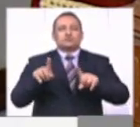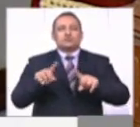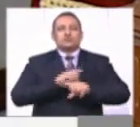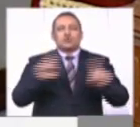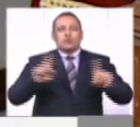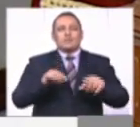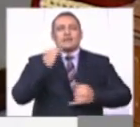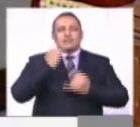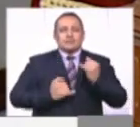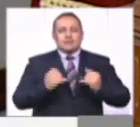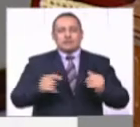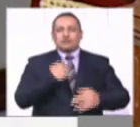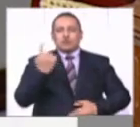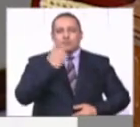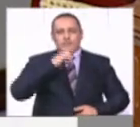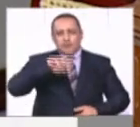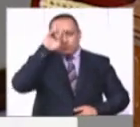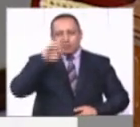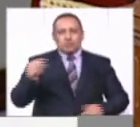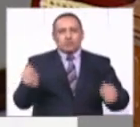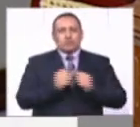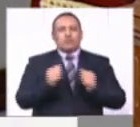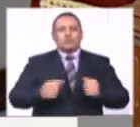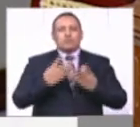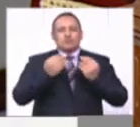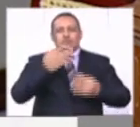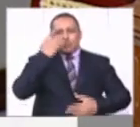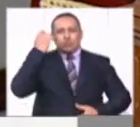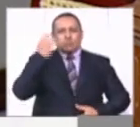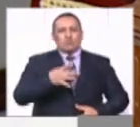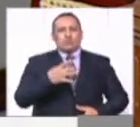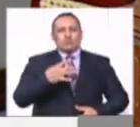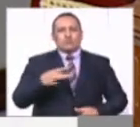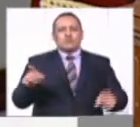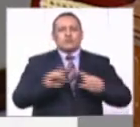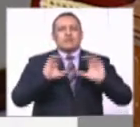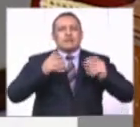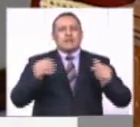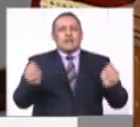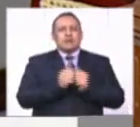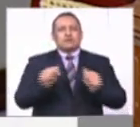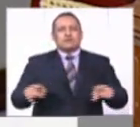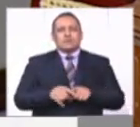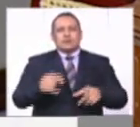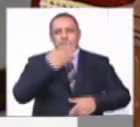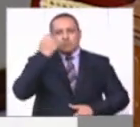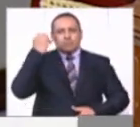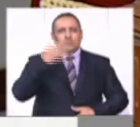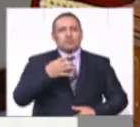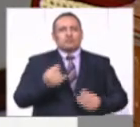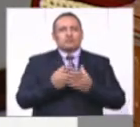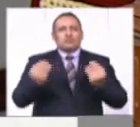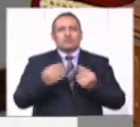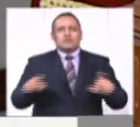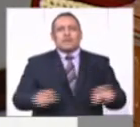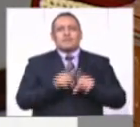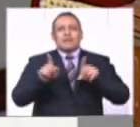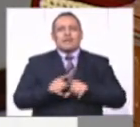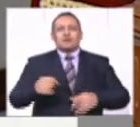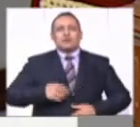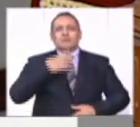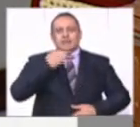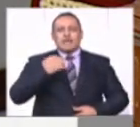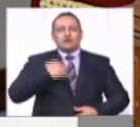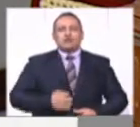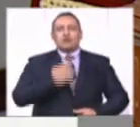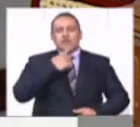para terminar en el país con el racismo con el clasismo con la discriminación eso es cierto lo he